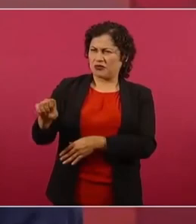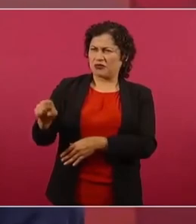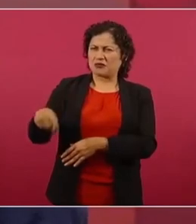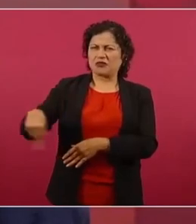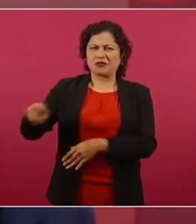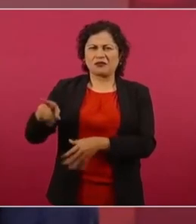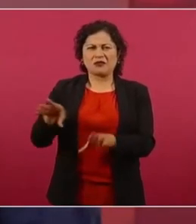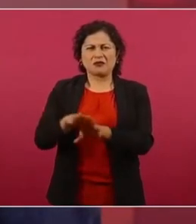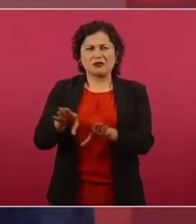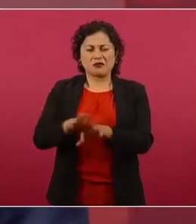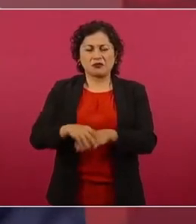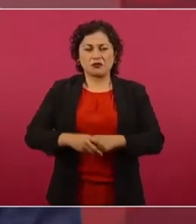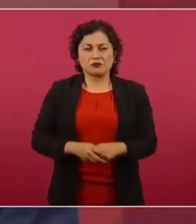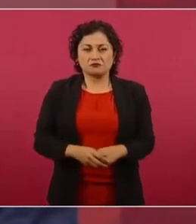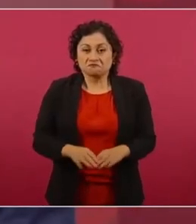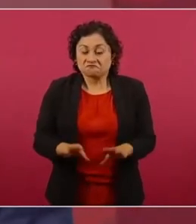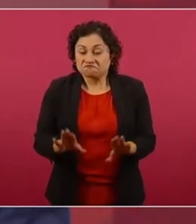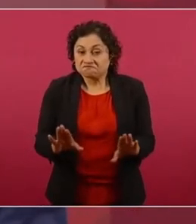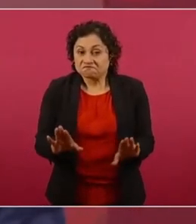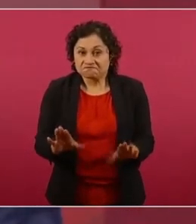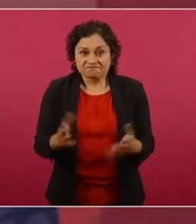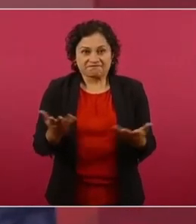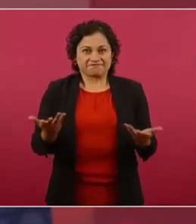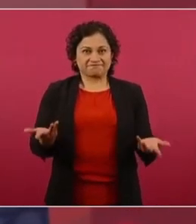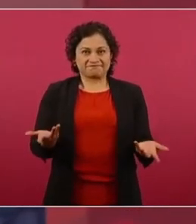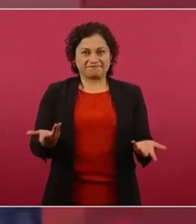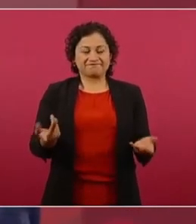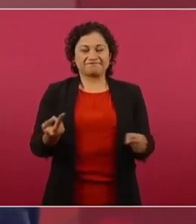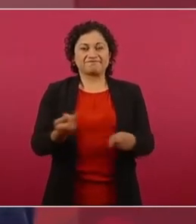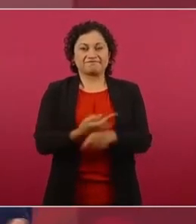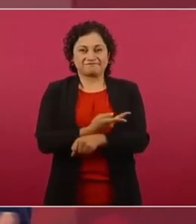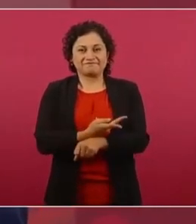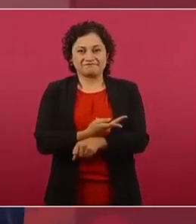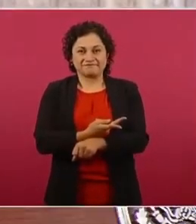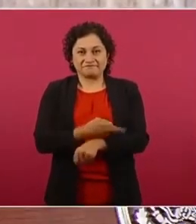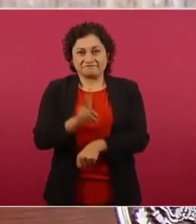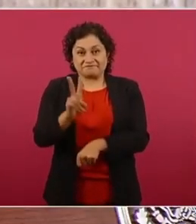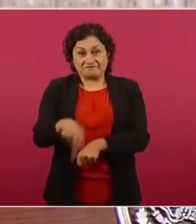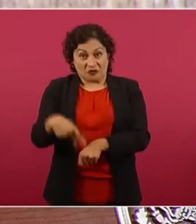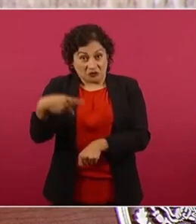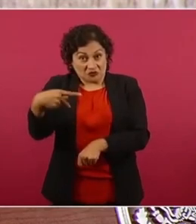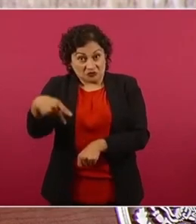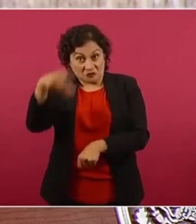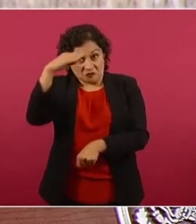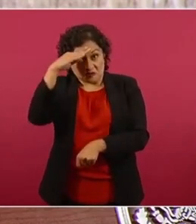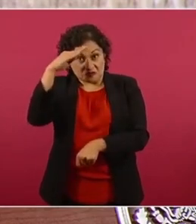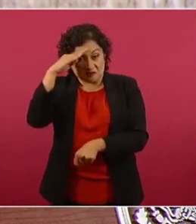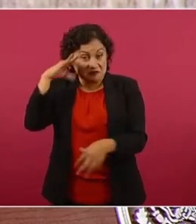consustancial al conservadurismo.